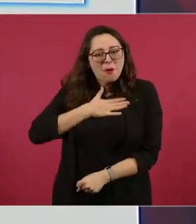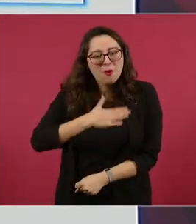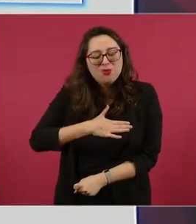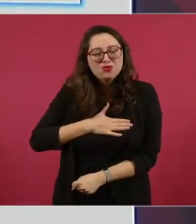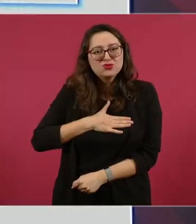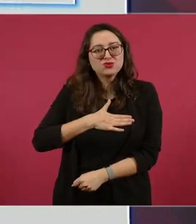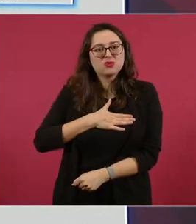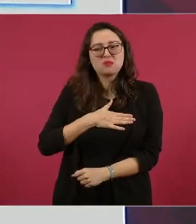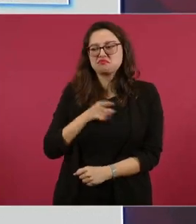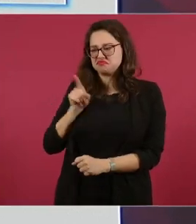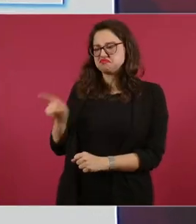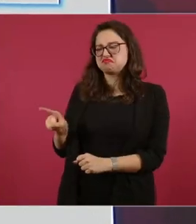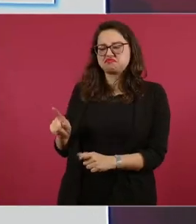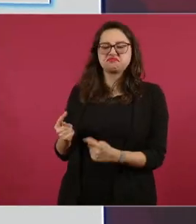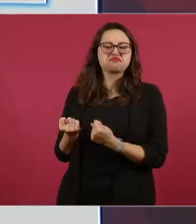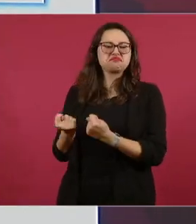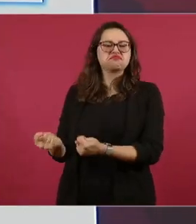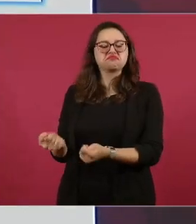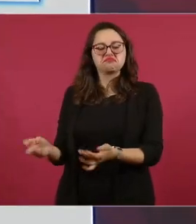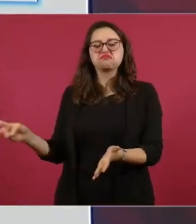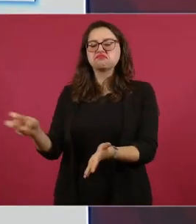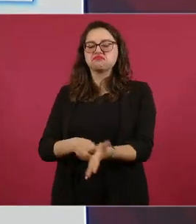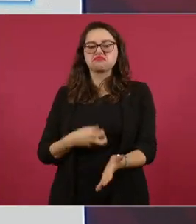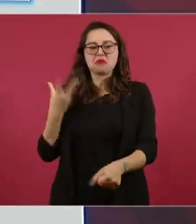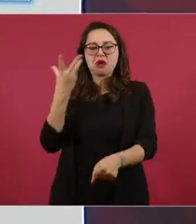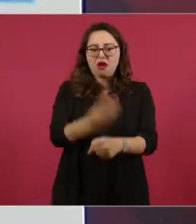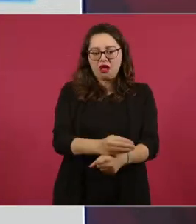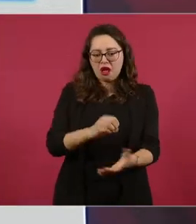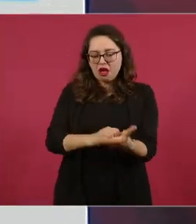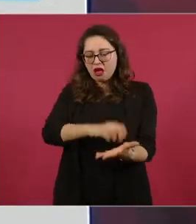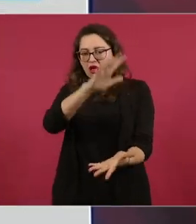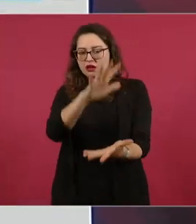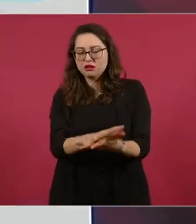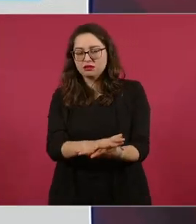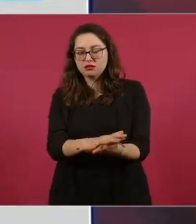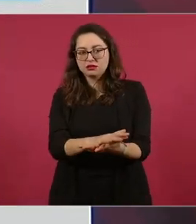Entonces, ¿qué es lo que estamos planteando y qué voy a enviar